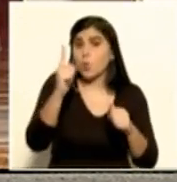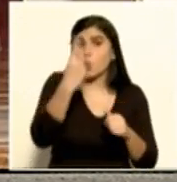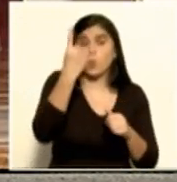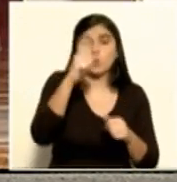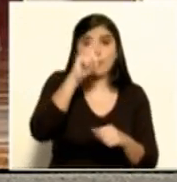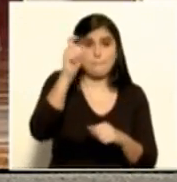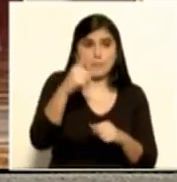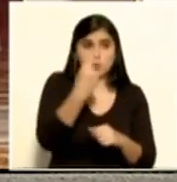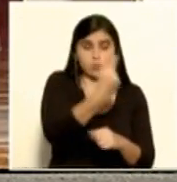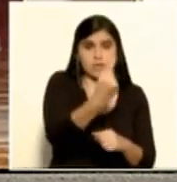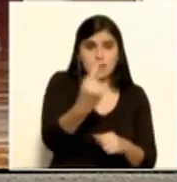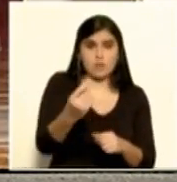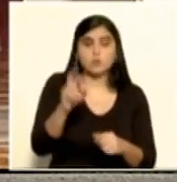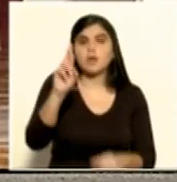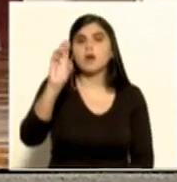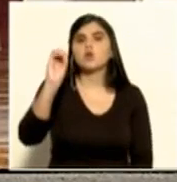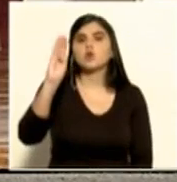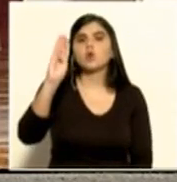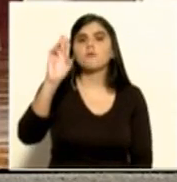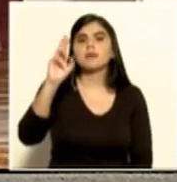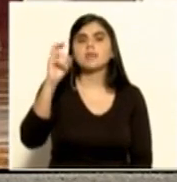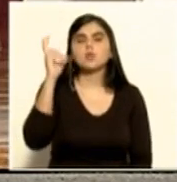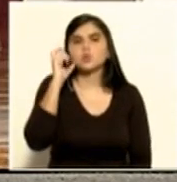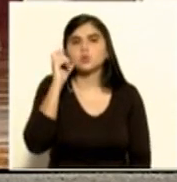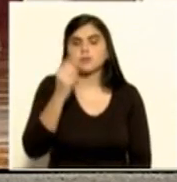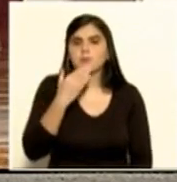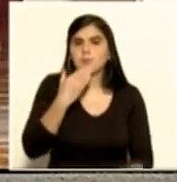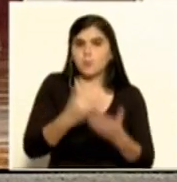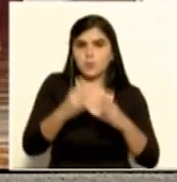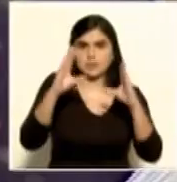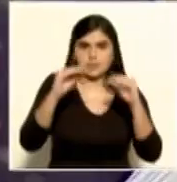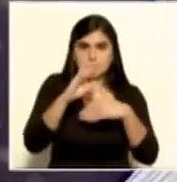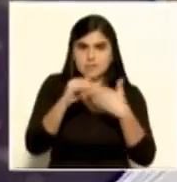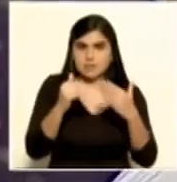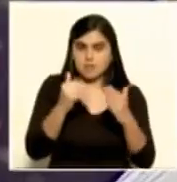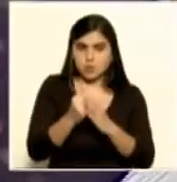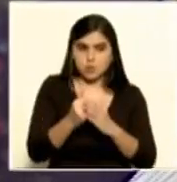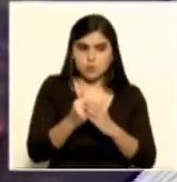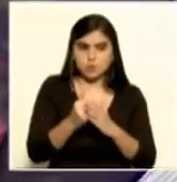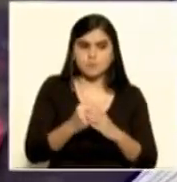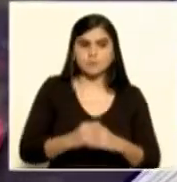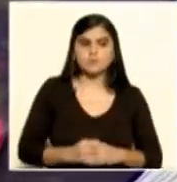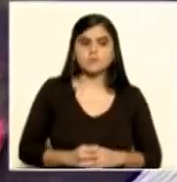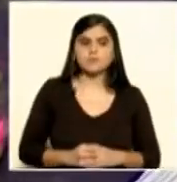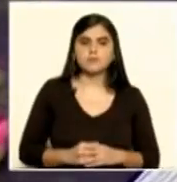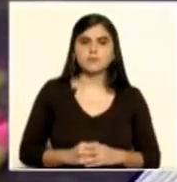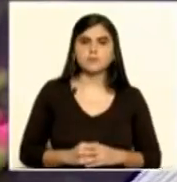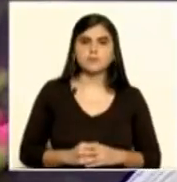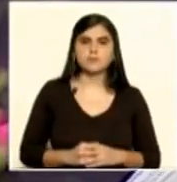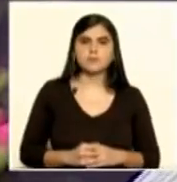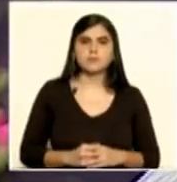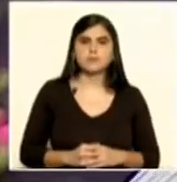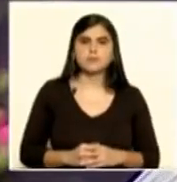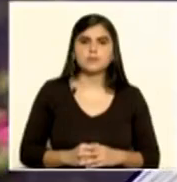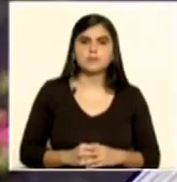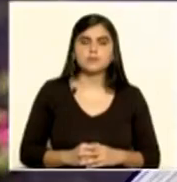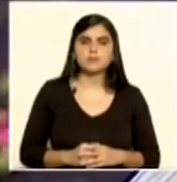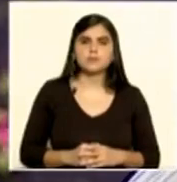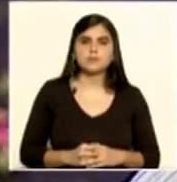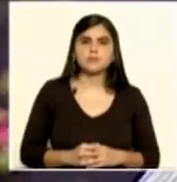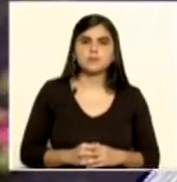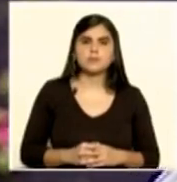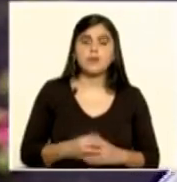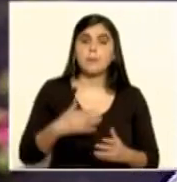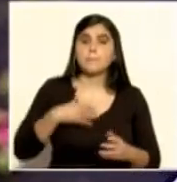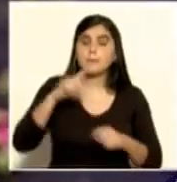su repregunta. Roberto, lo escuchamos. Sí, muy buenas tardes a todos. Bueno, mis preguntas son